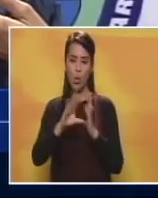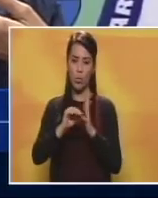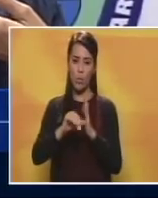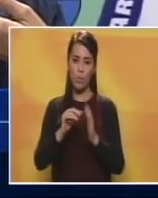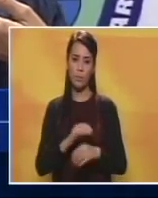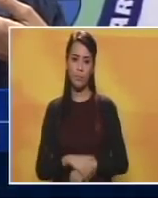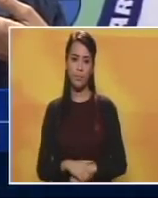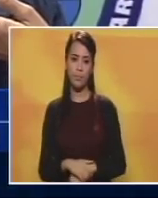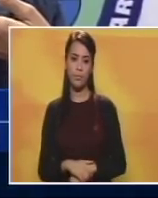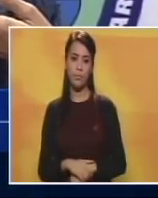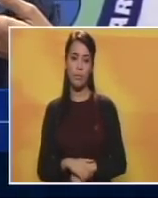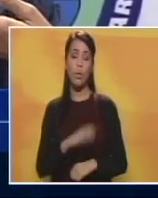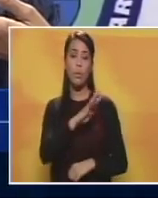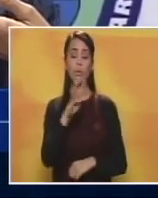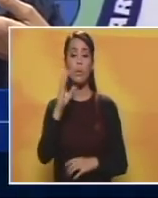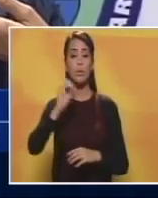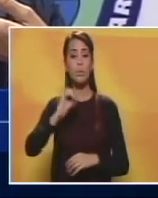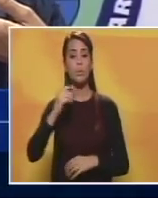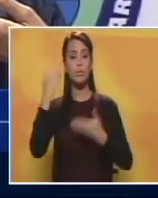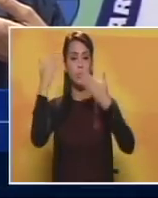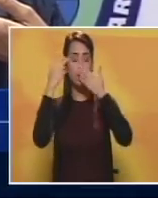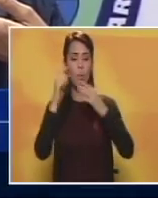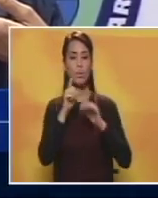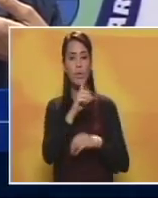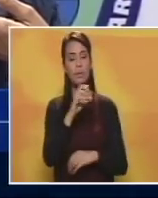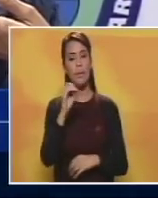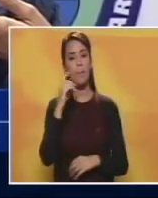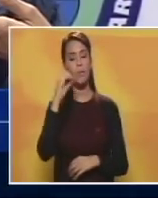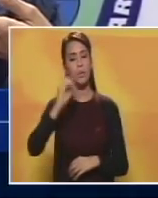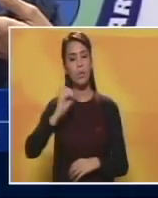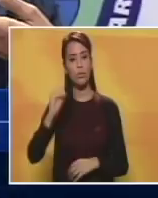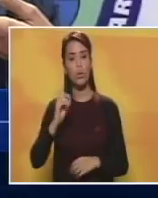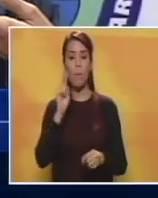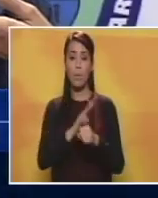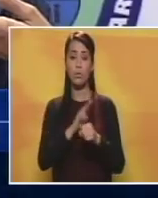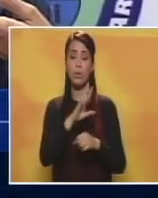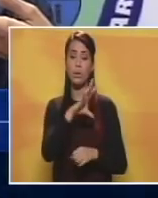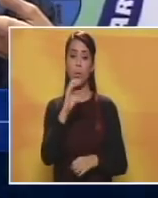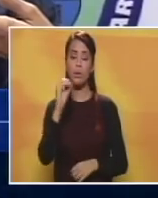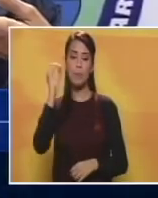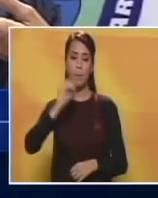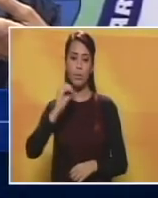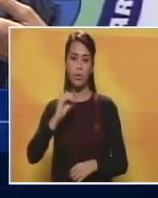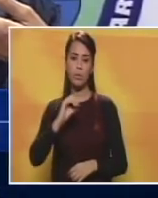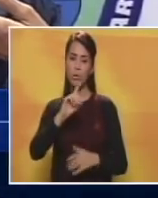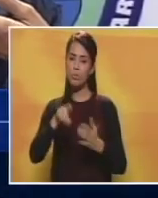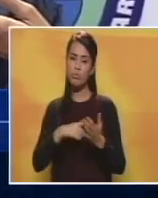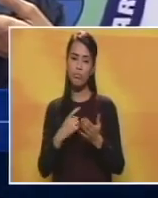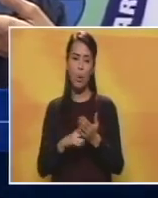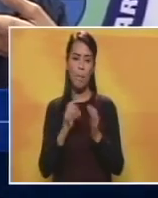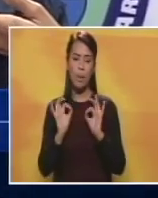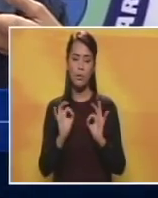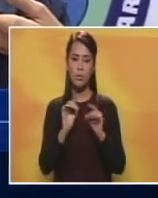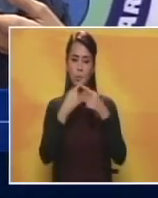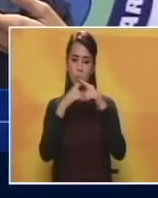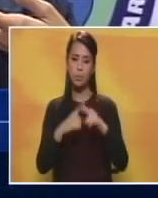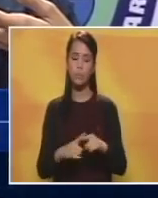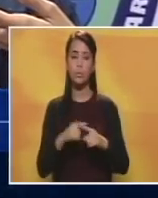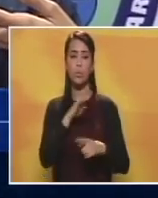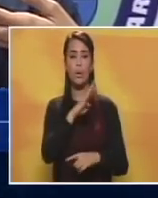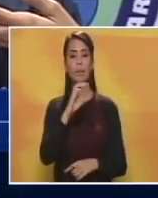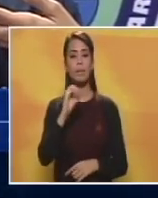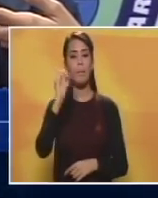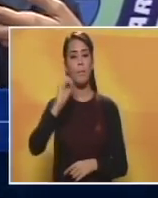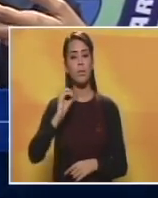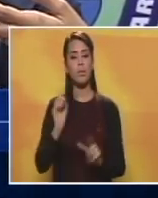un 44%, en el caso del secuestro el 100%, en el caso de violaciones un 50%, dándonos efectivamente una torta real de un 40%